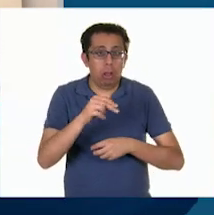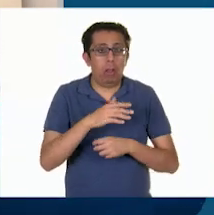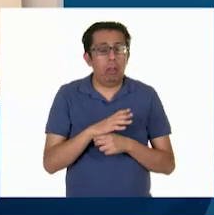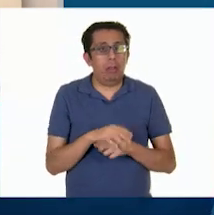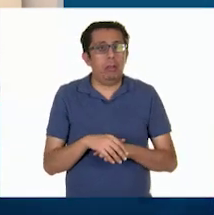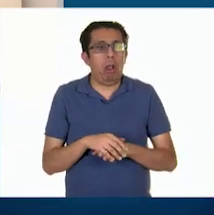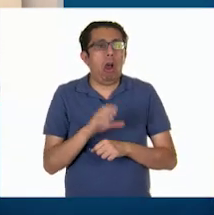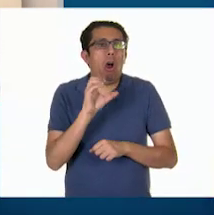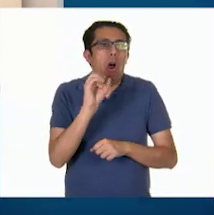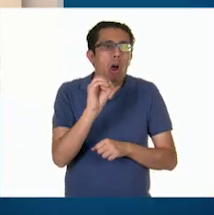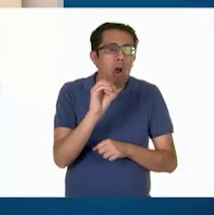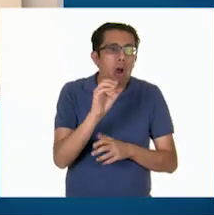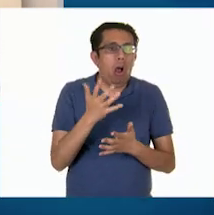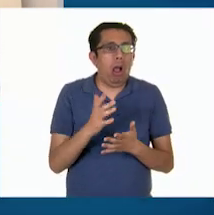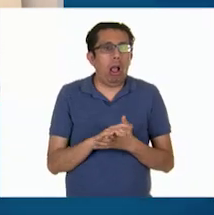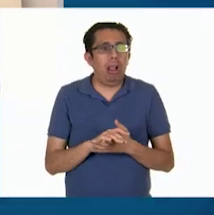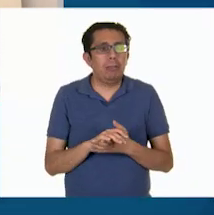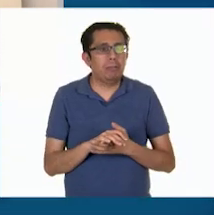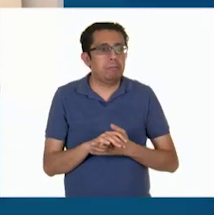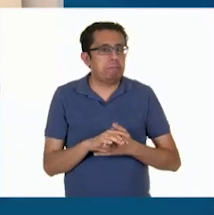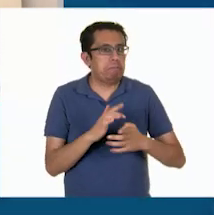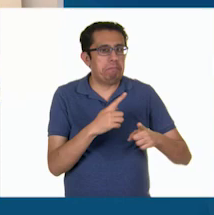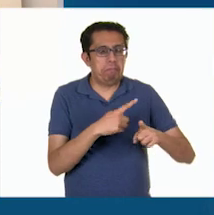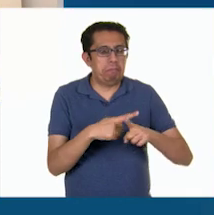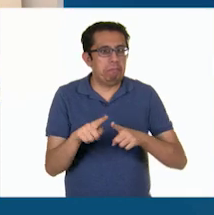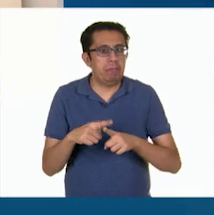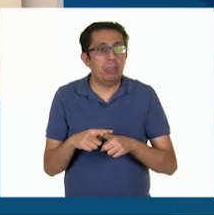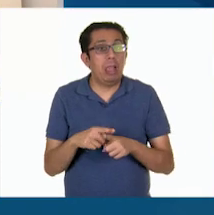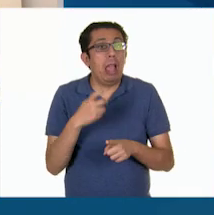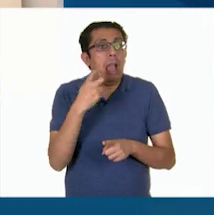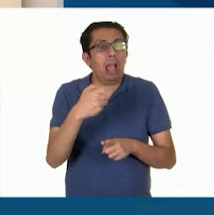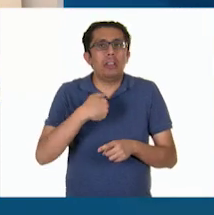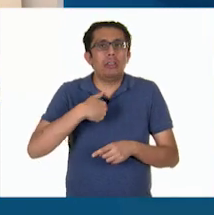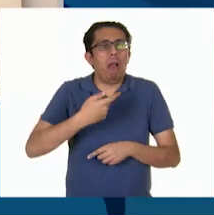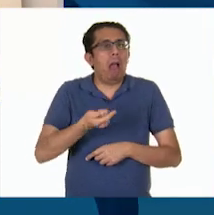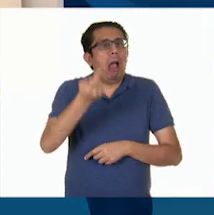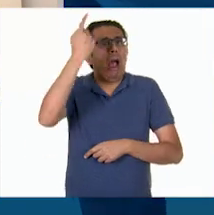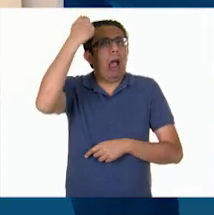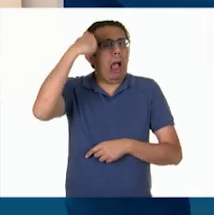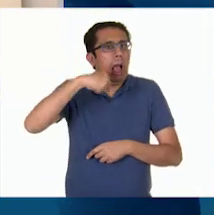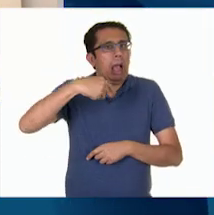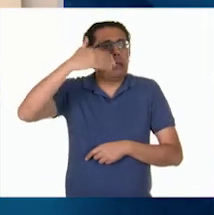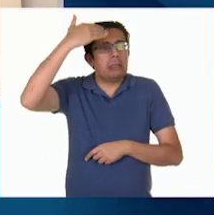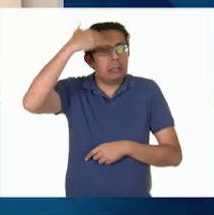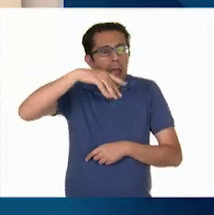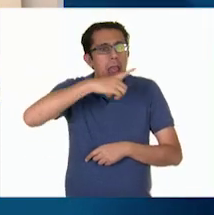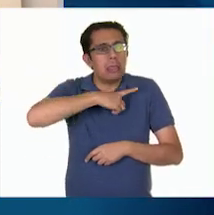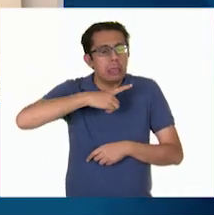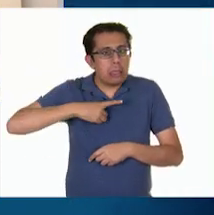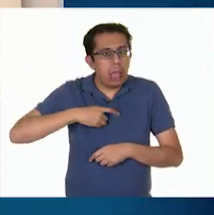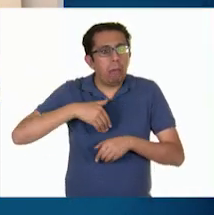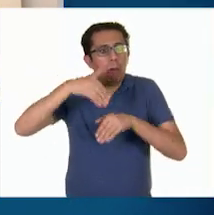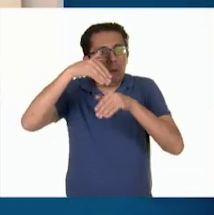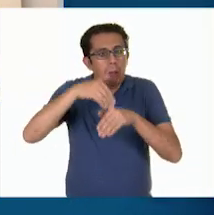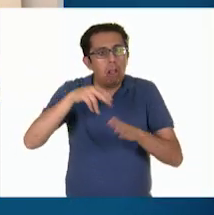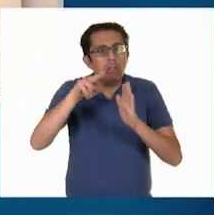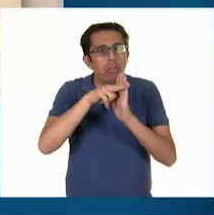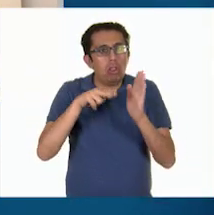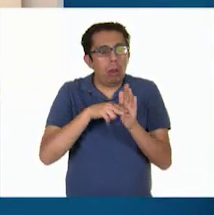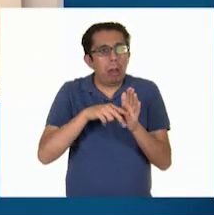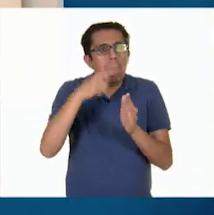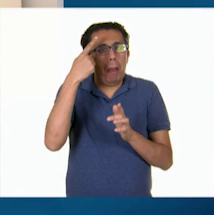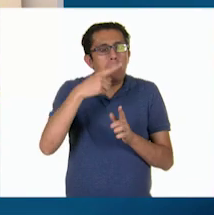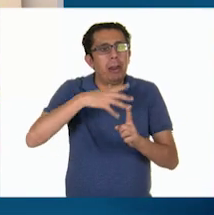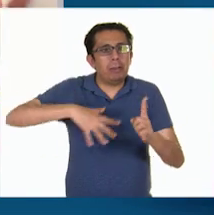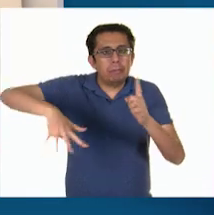que no ofendas a los demás, sino que eso ya sabes que es por el bien de todos y lo incorporas sin necesidad de